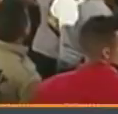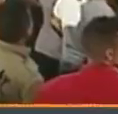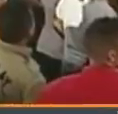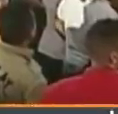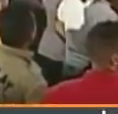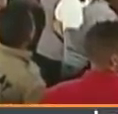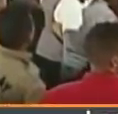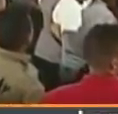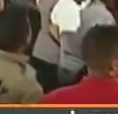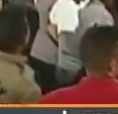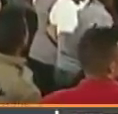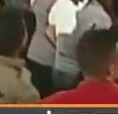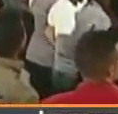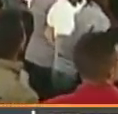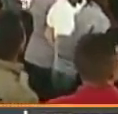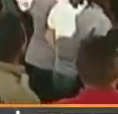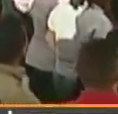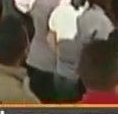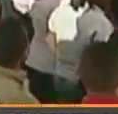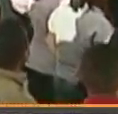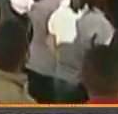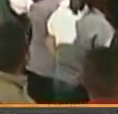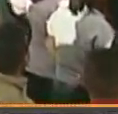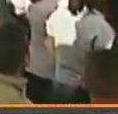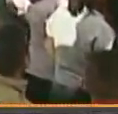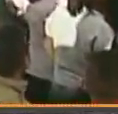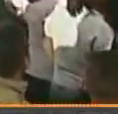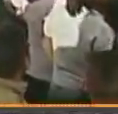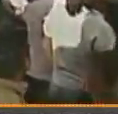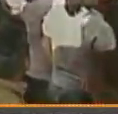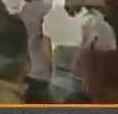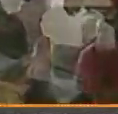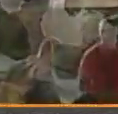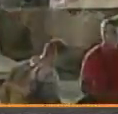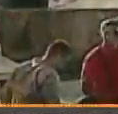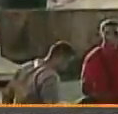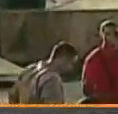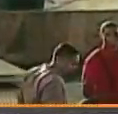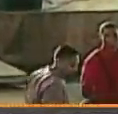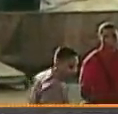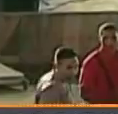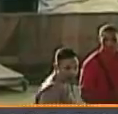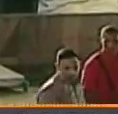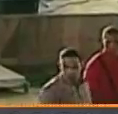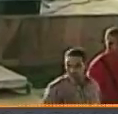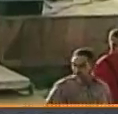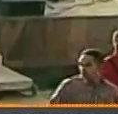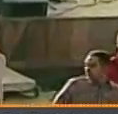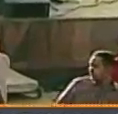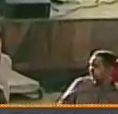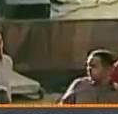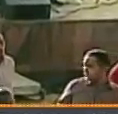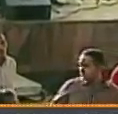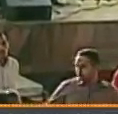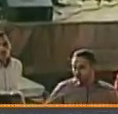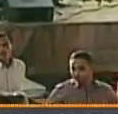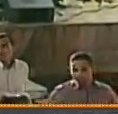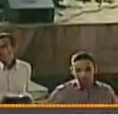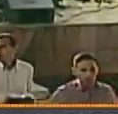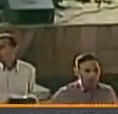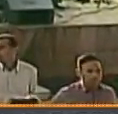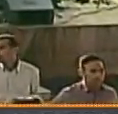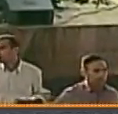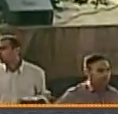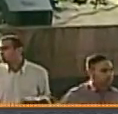que hoy continúa el segundo ciclo de diálogo con los diferentes sectores del país. Una jornada que ha estado liderada por el jefe de